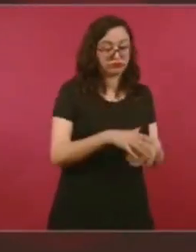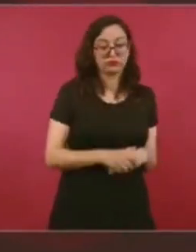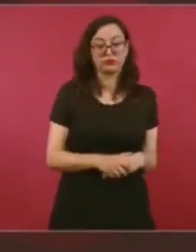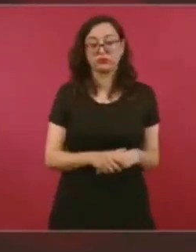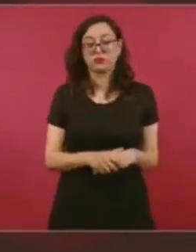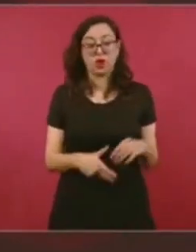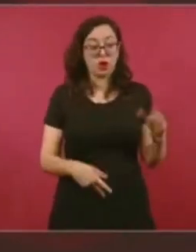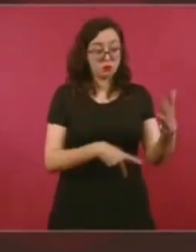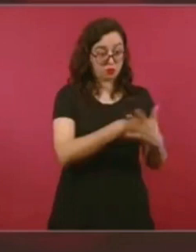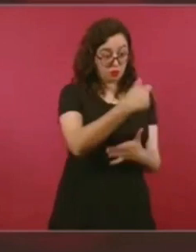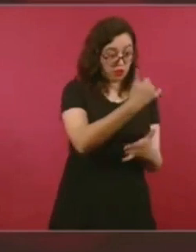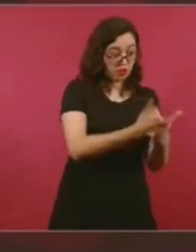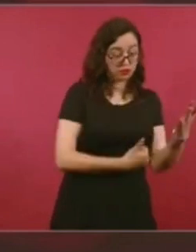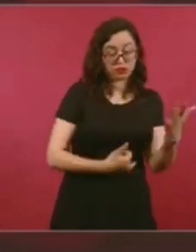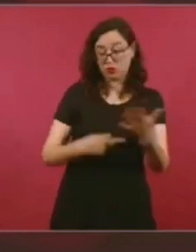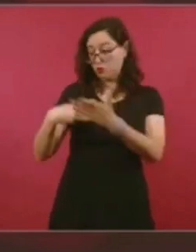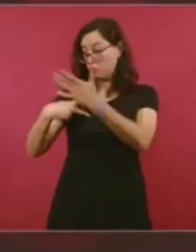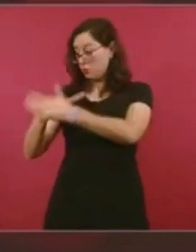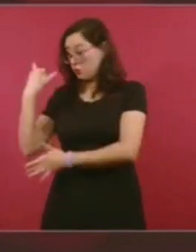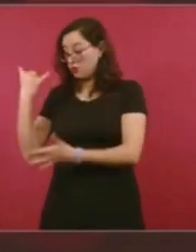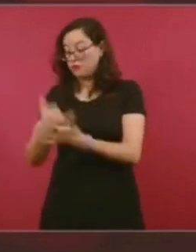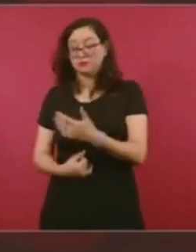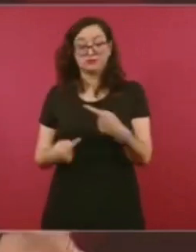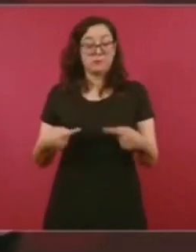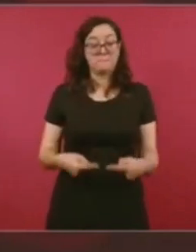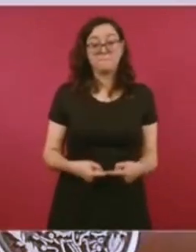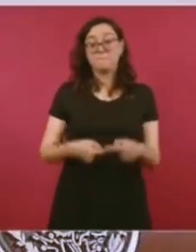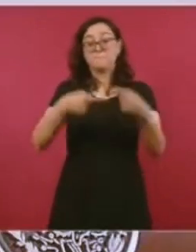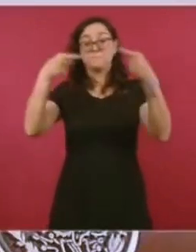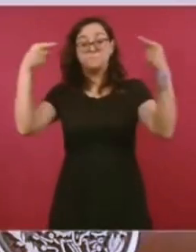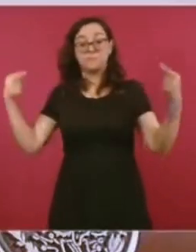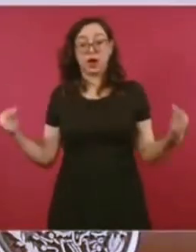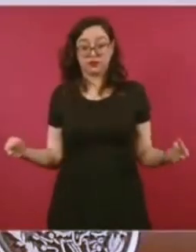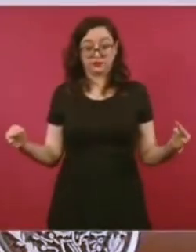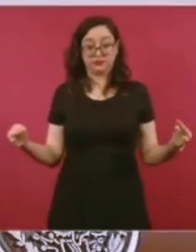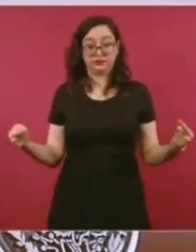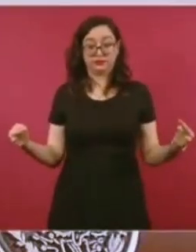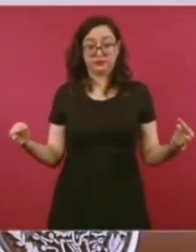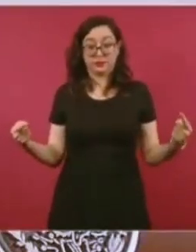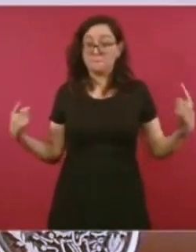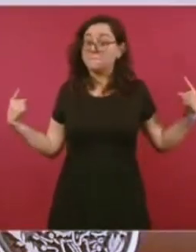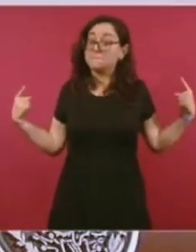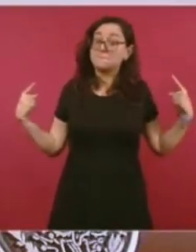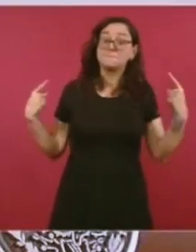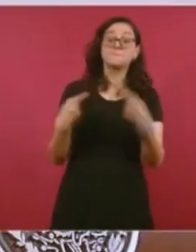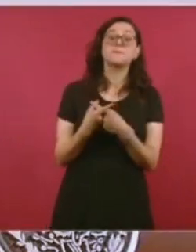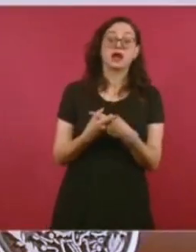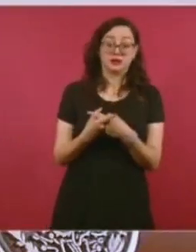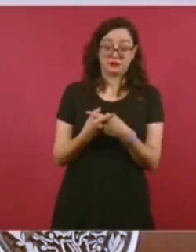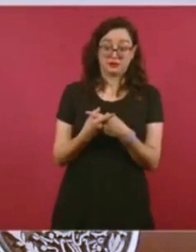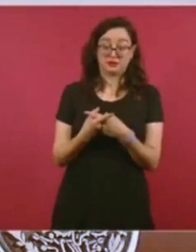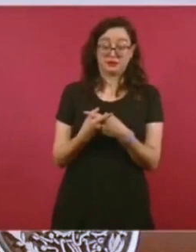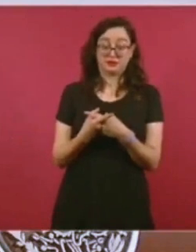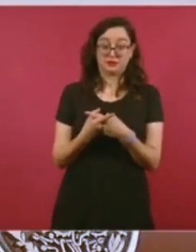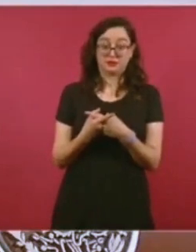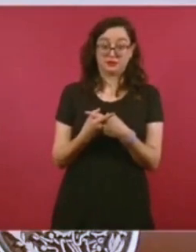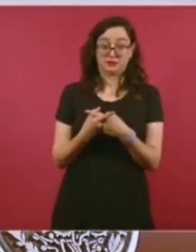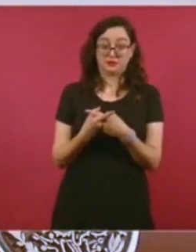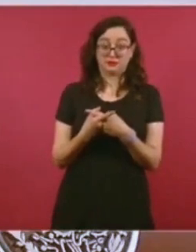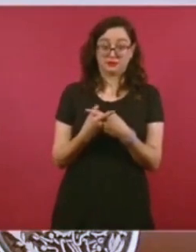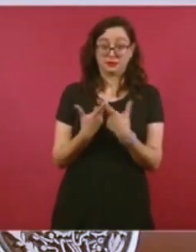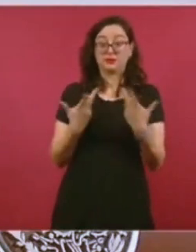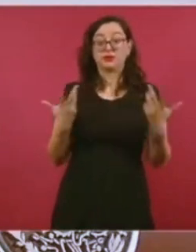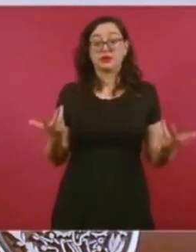gozaban pero nosotros el pueblo no podemos permitirlo el gobierno de López Obrador ha puesto en marcha una